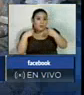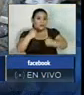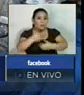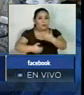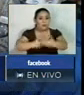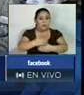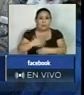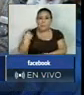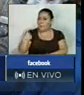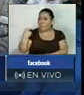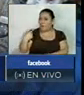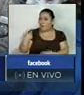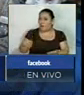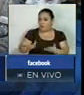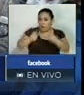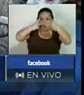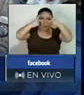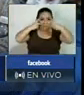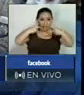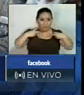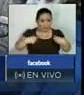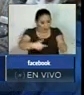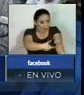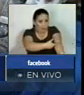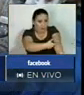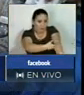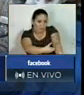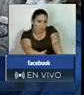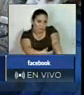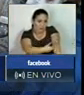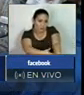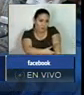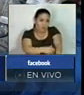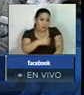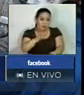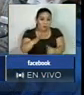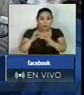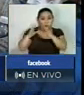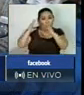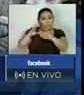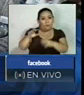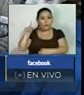Hace poco me hicieron unos exámenes y sale que el tumor,